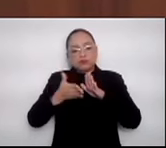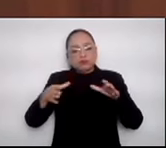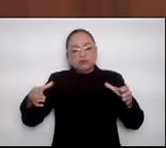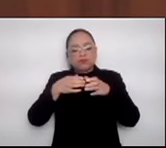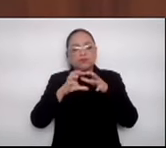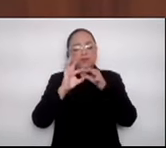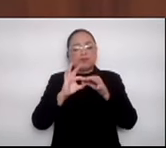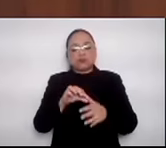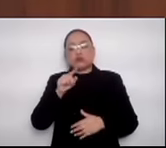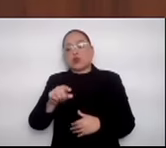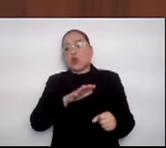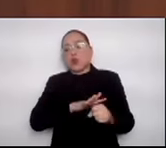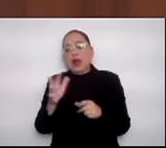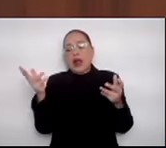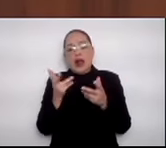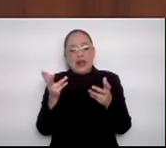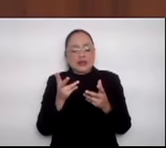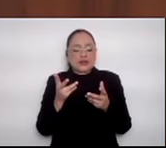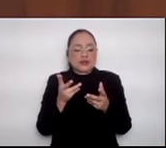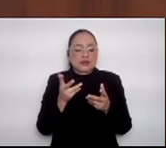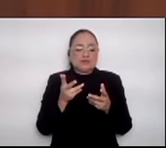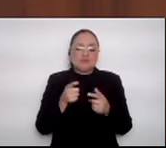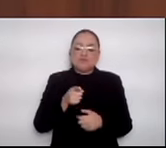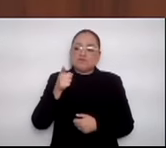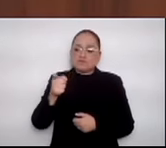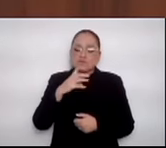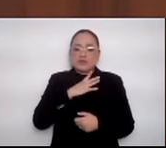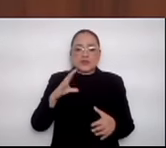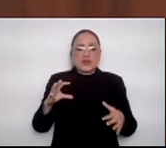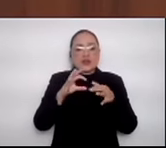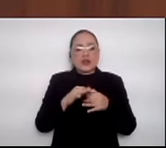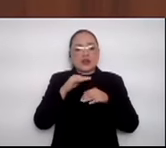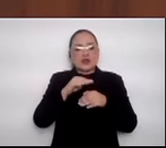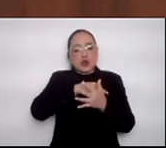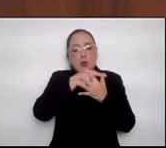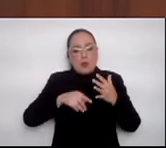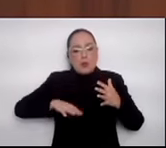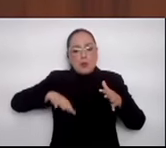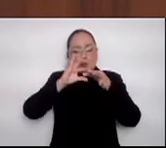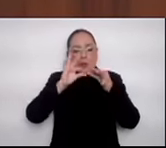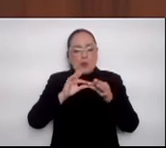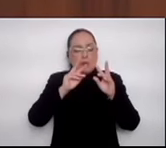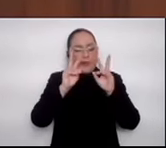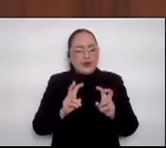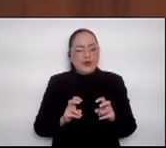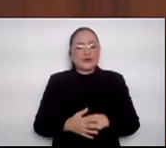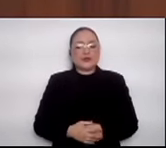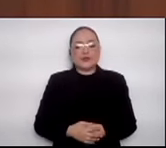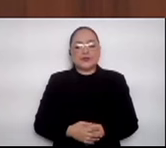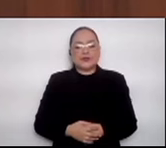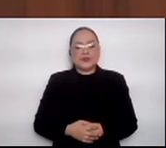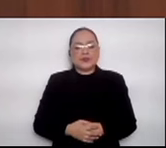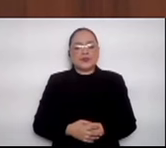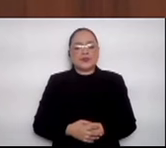¿qué acciones ha realizado respecto de estos temas? ¿Qué otras